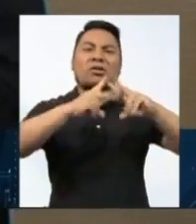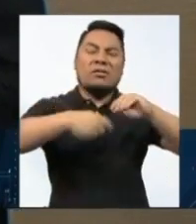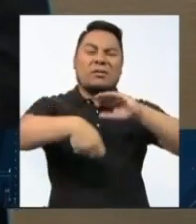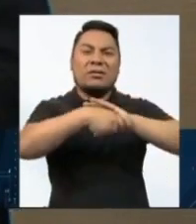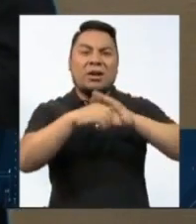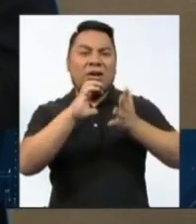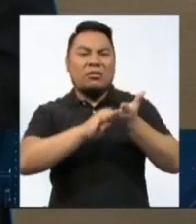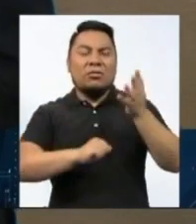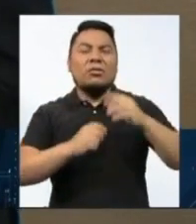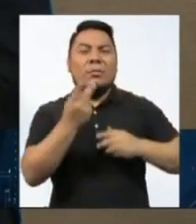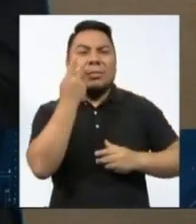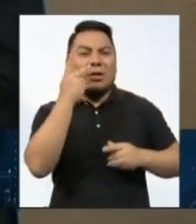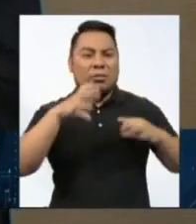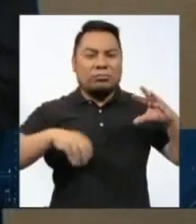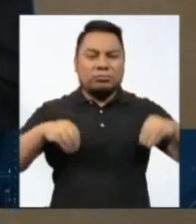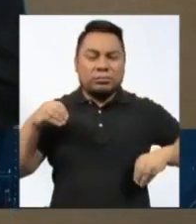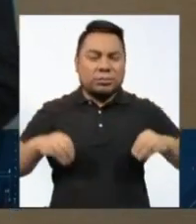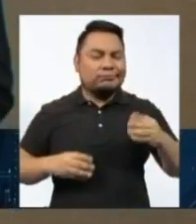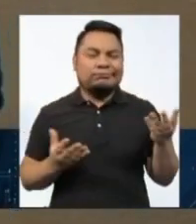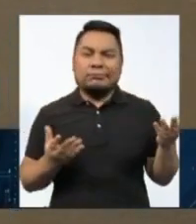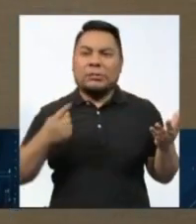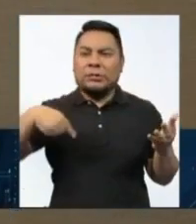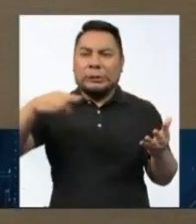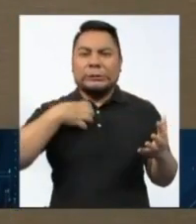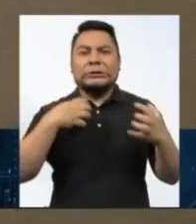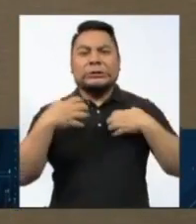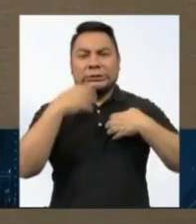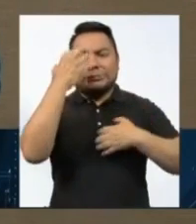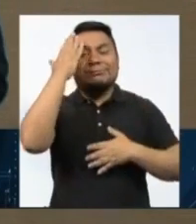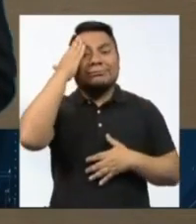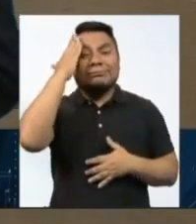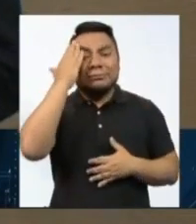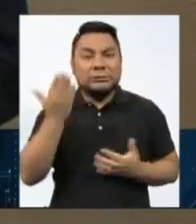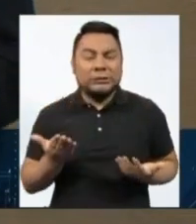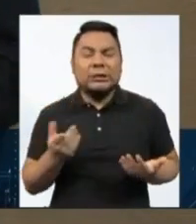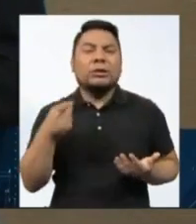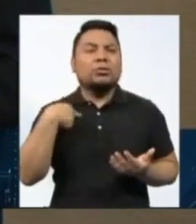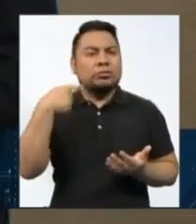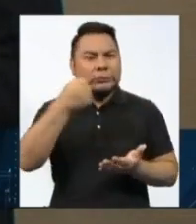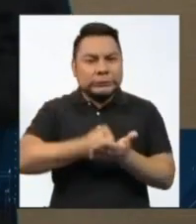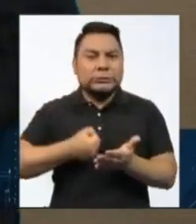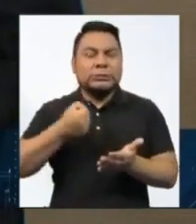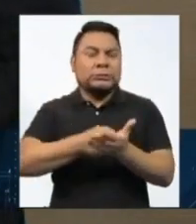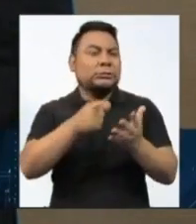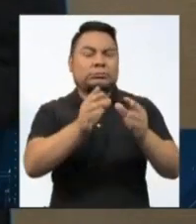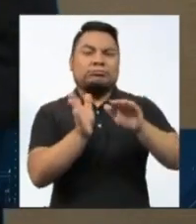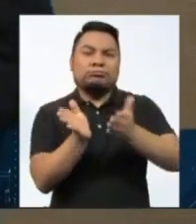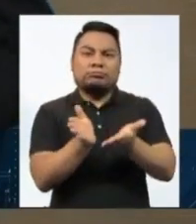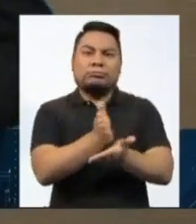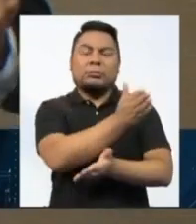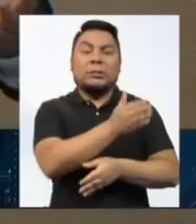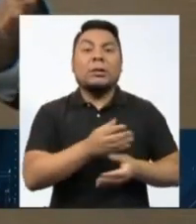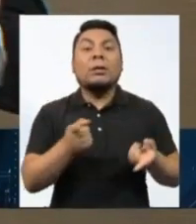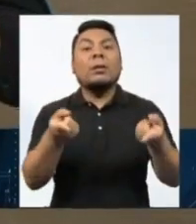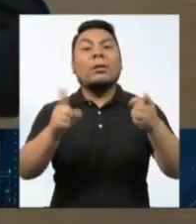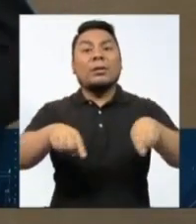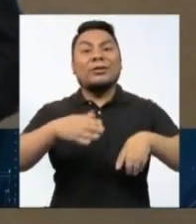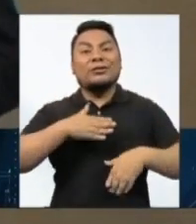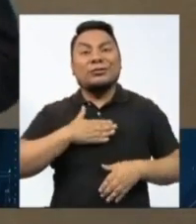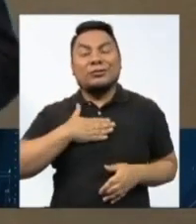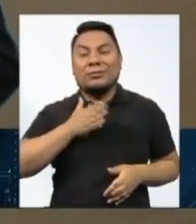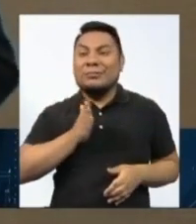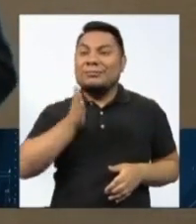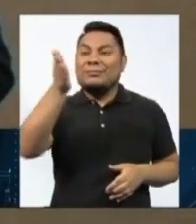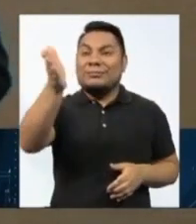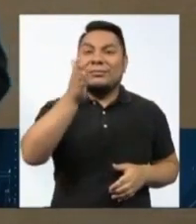que poner nuestro máximo esfuerzo para combatir. Ahora, cuando yo voy y recorro las